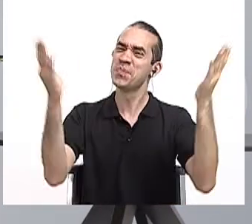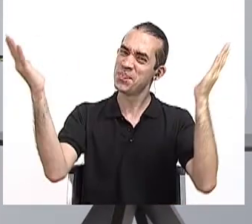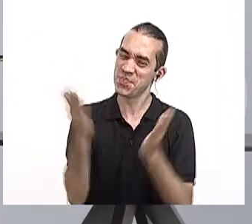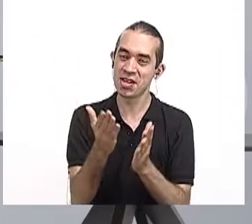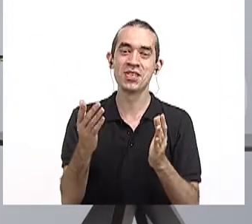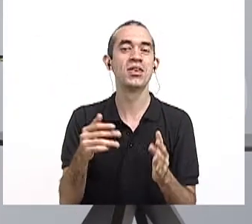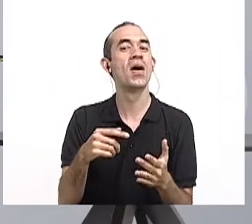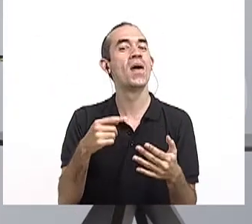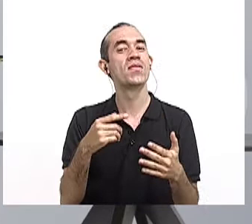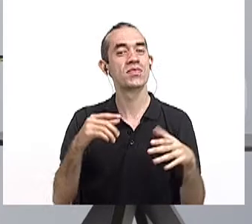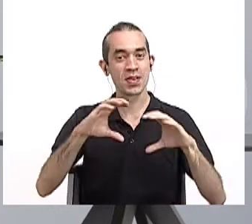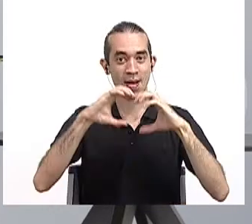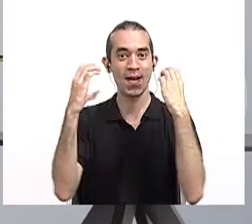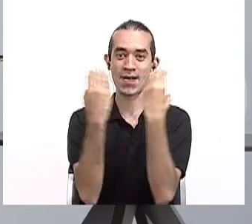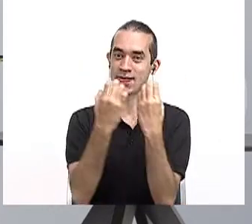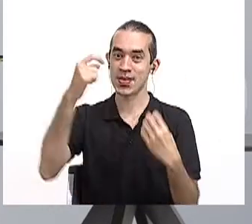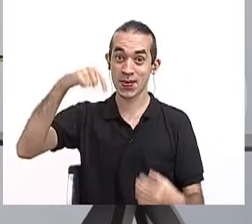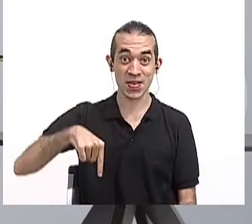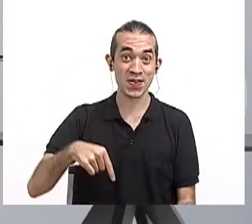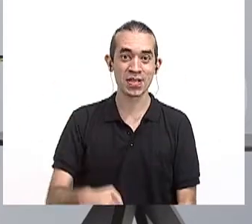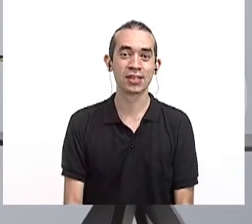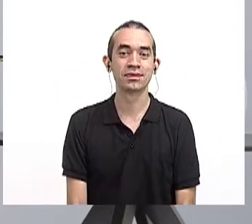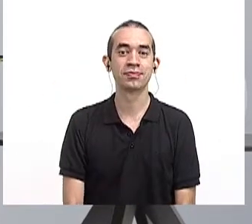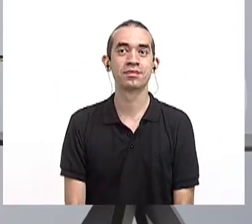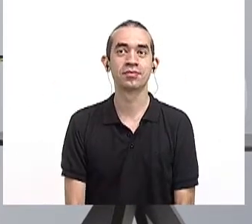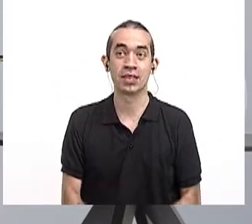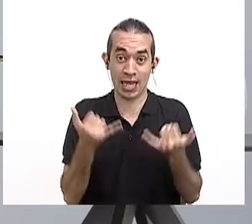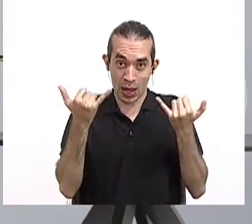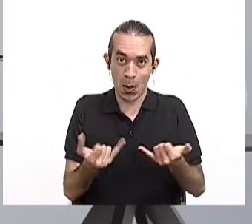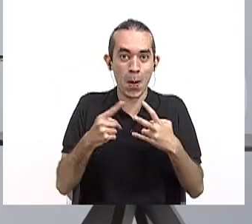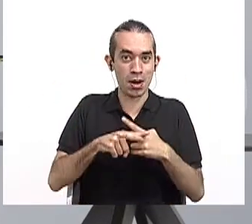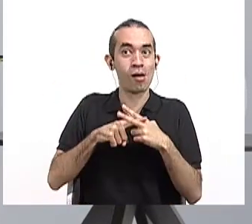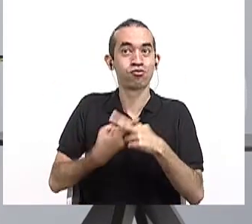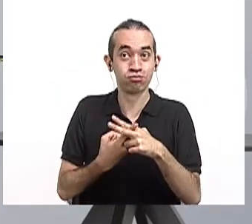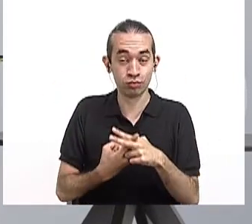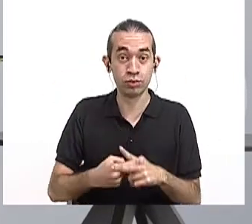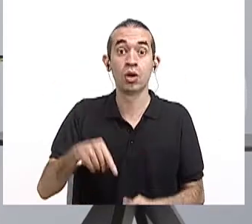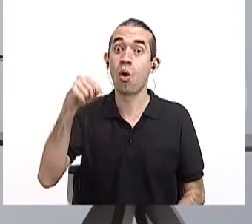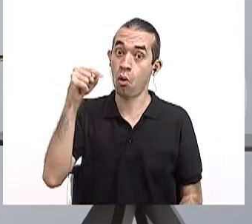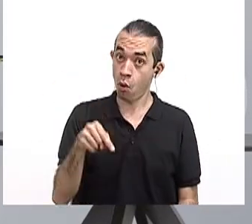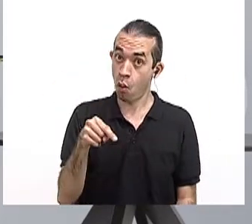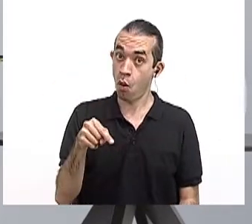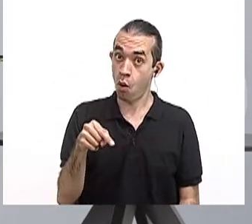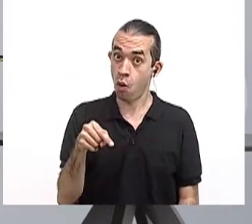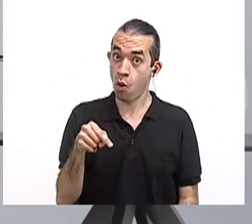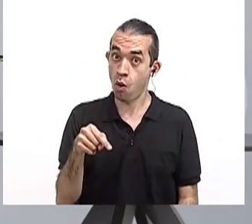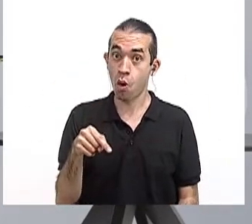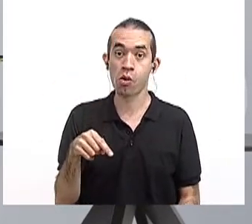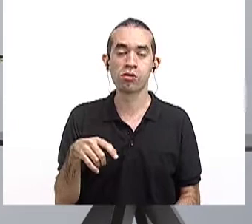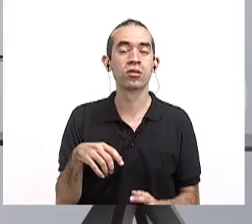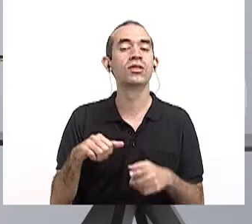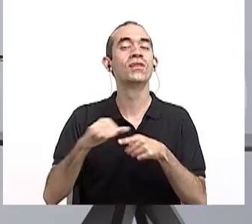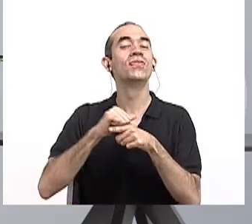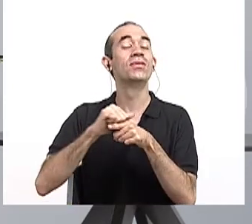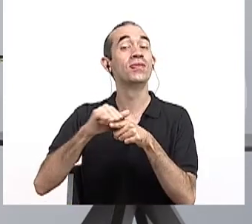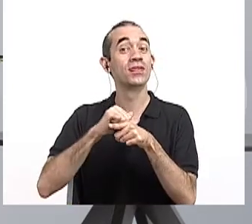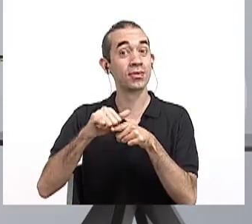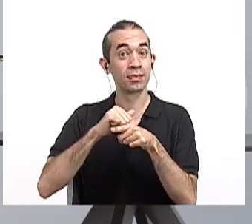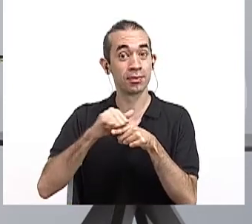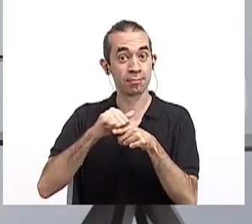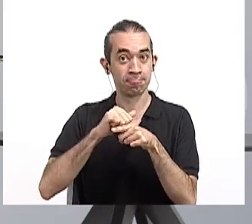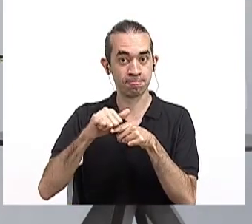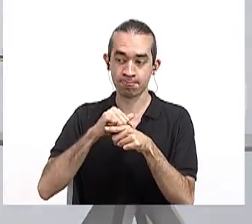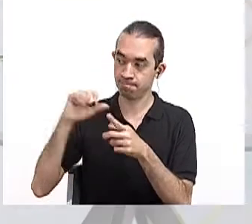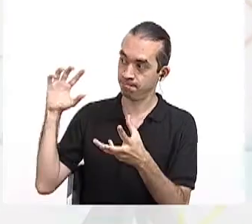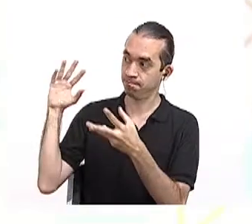nuestra clase del día de hoy. Iniciamos. Hoy tendremos un repaso